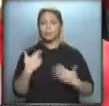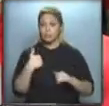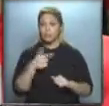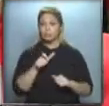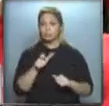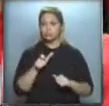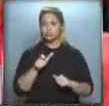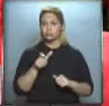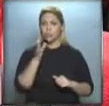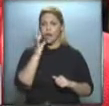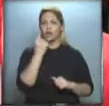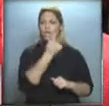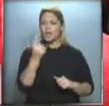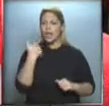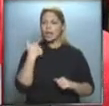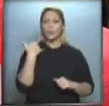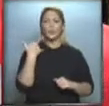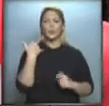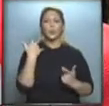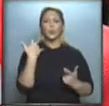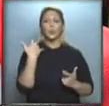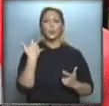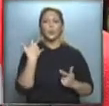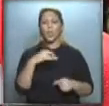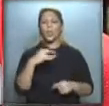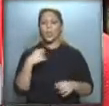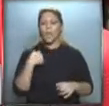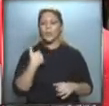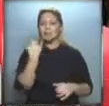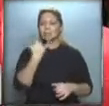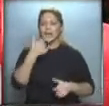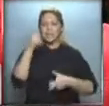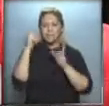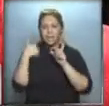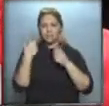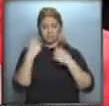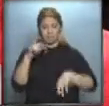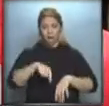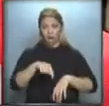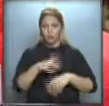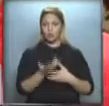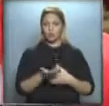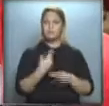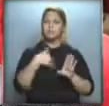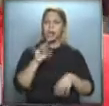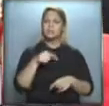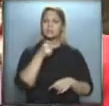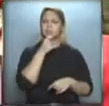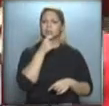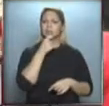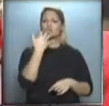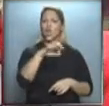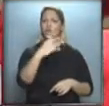verdad que es algo como cada uno tendría tener, digamos, una experiencia, es mejor empezar desde ahora. Más que nada que, bueno, cuando